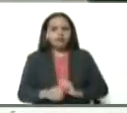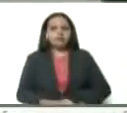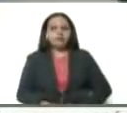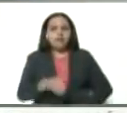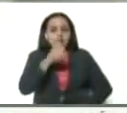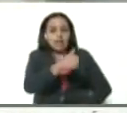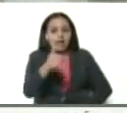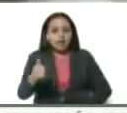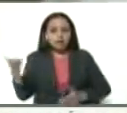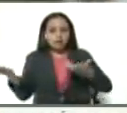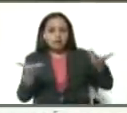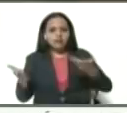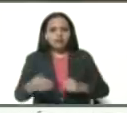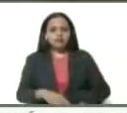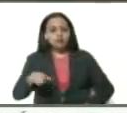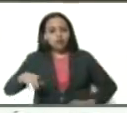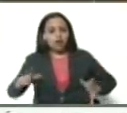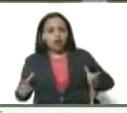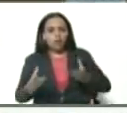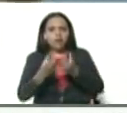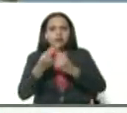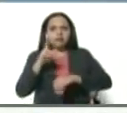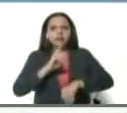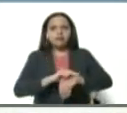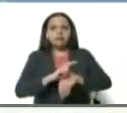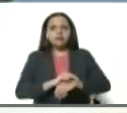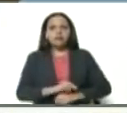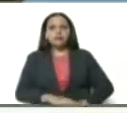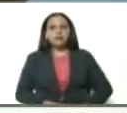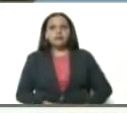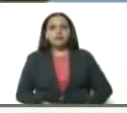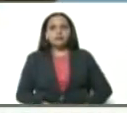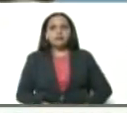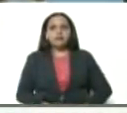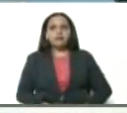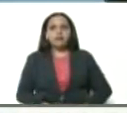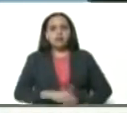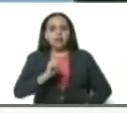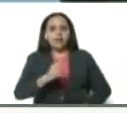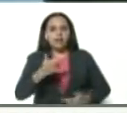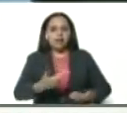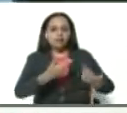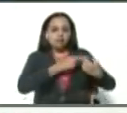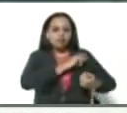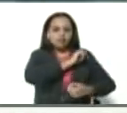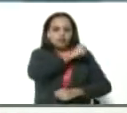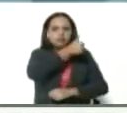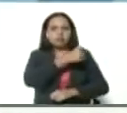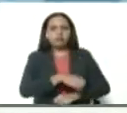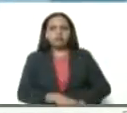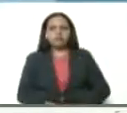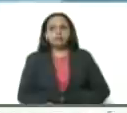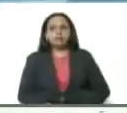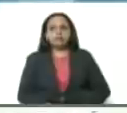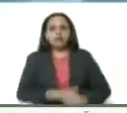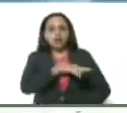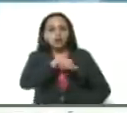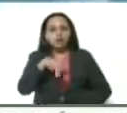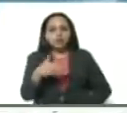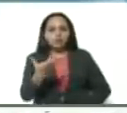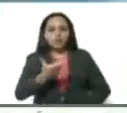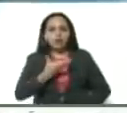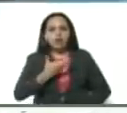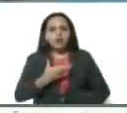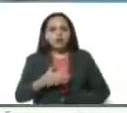uno de los servicios. Me acompaña la doctora Rainer Rondón, asimismo como el general de división González Urdaneta, nuestro alcalde, en